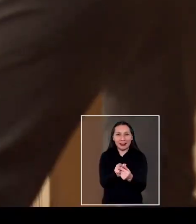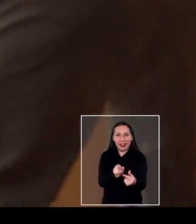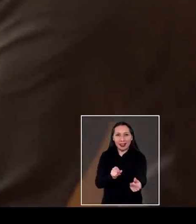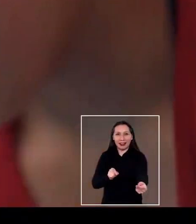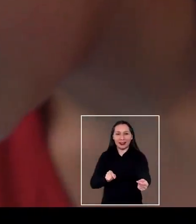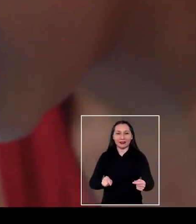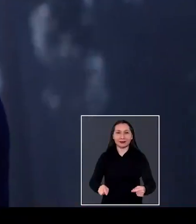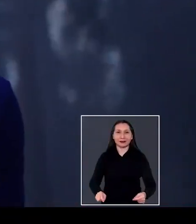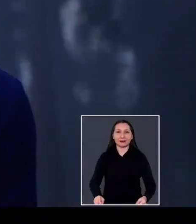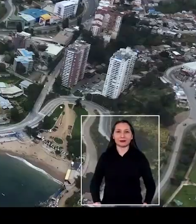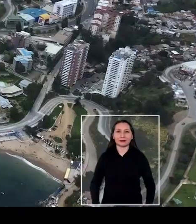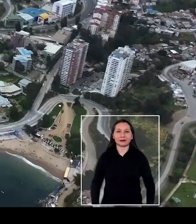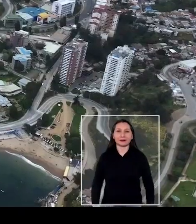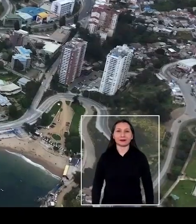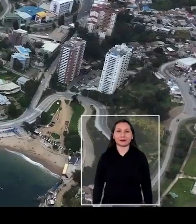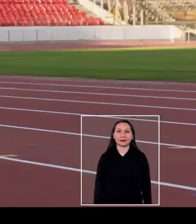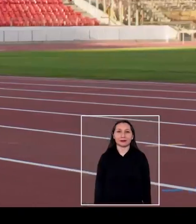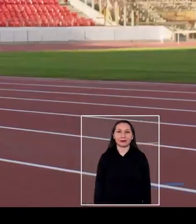tierra.